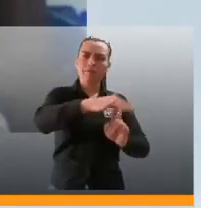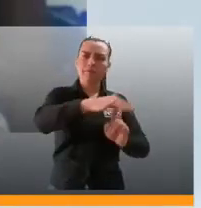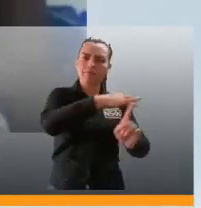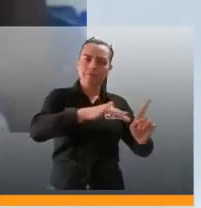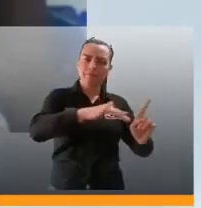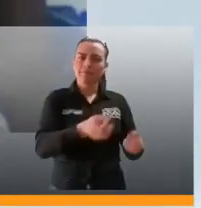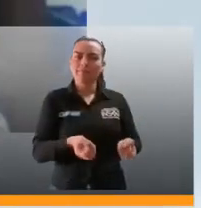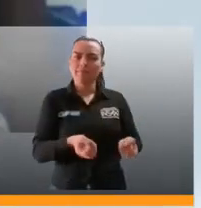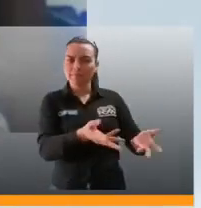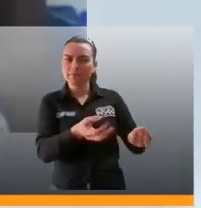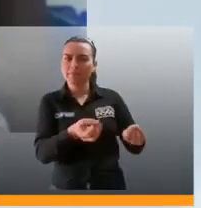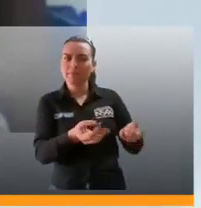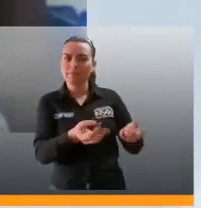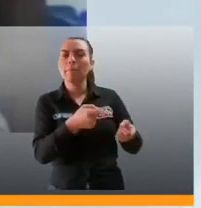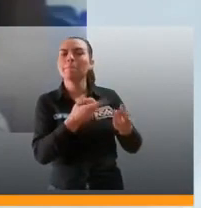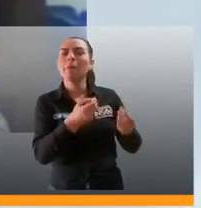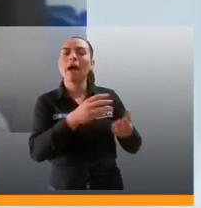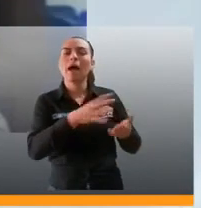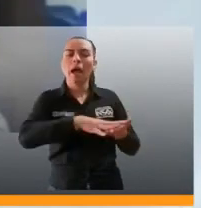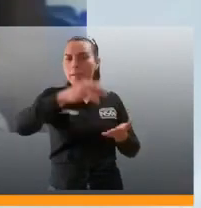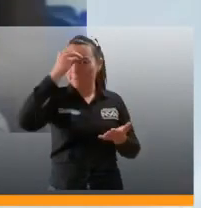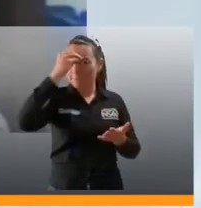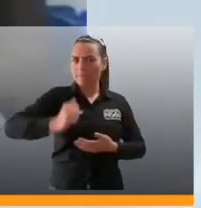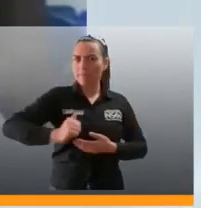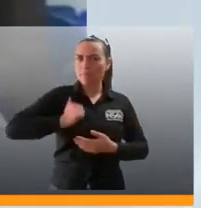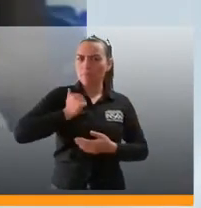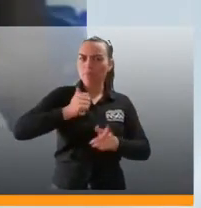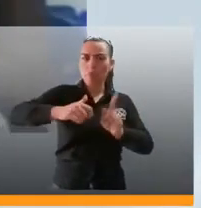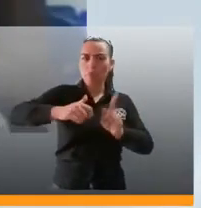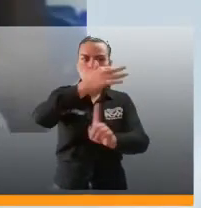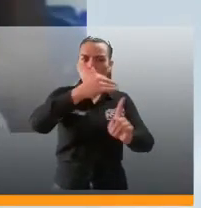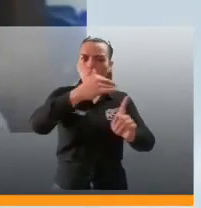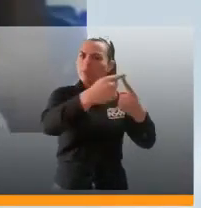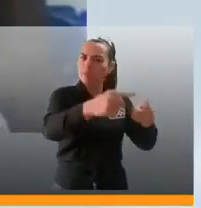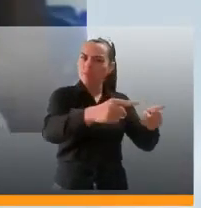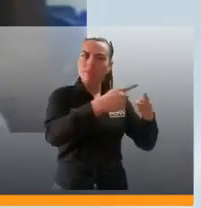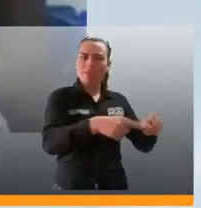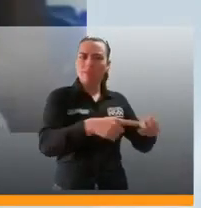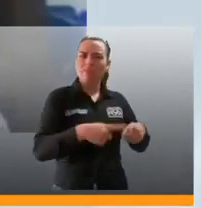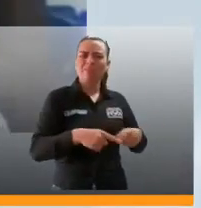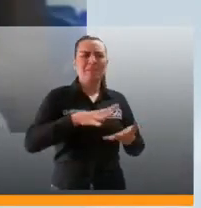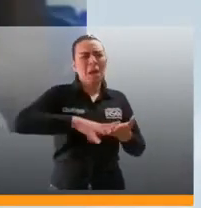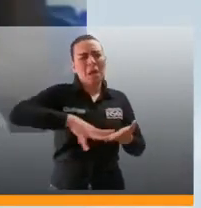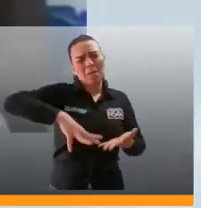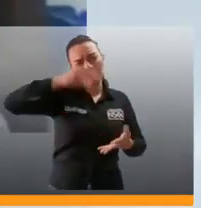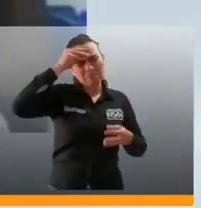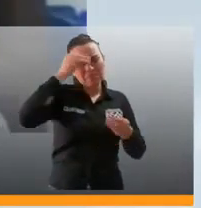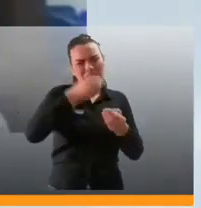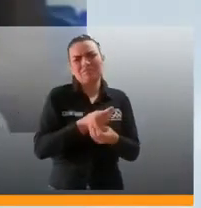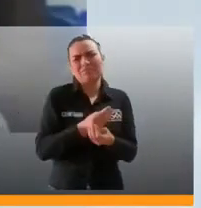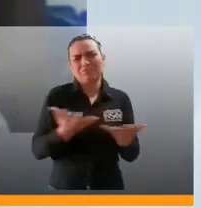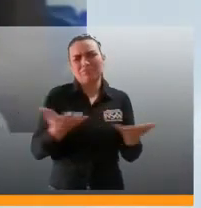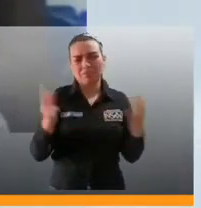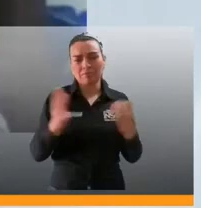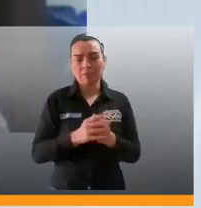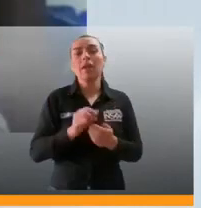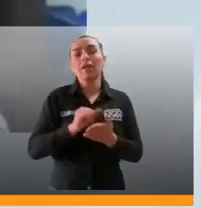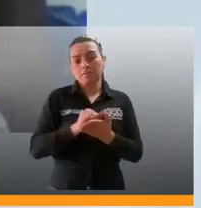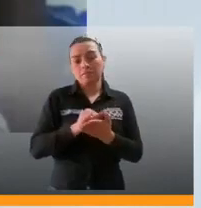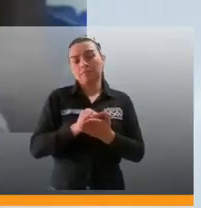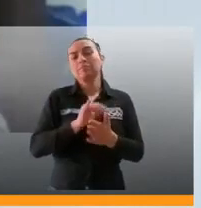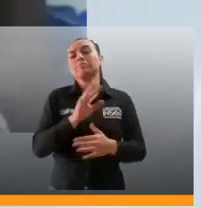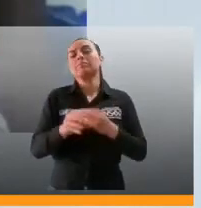estudiantes oportunidades de aprendizajes infinitas y aquí pues acoger las distintas maneras